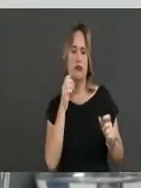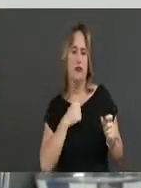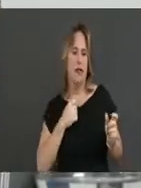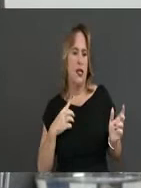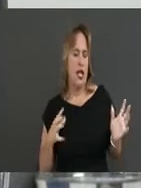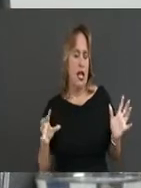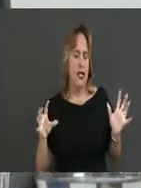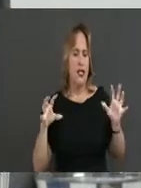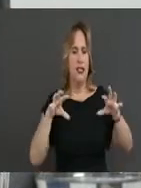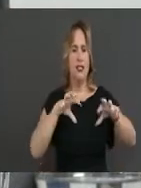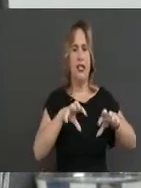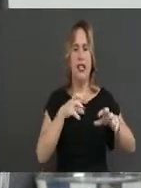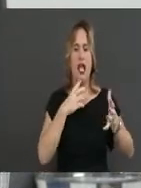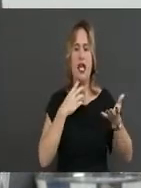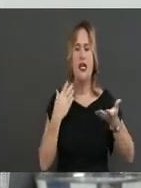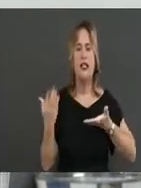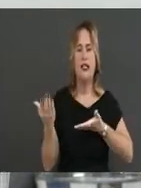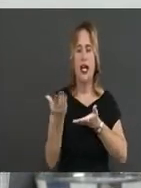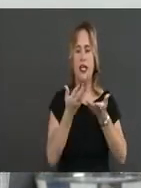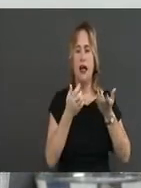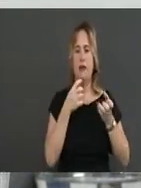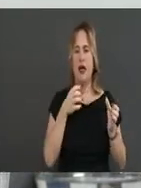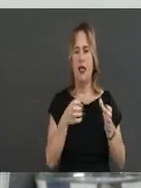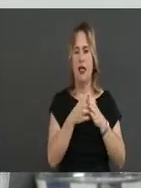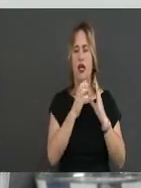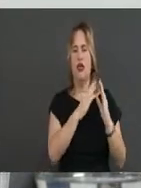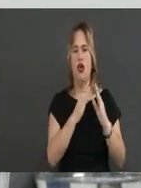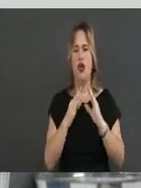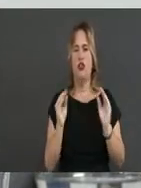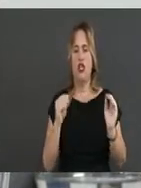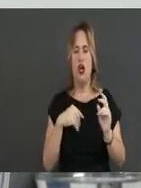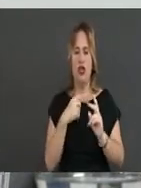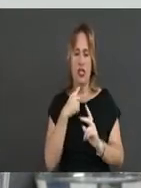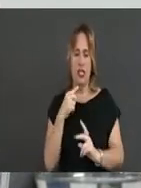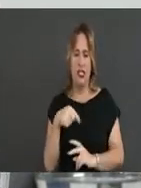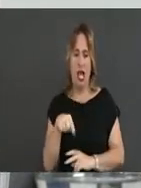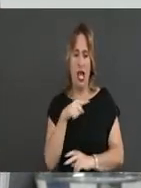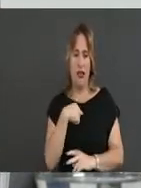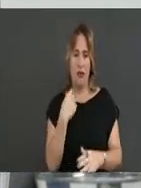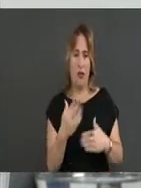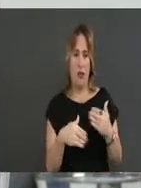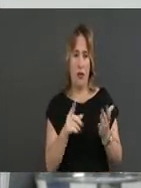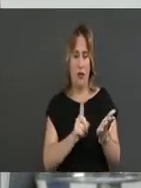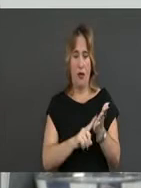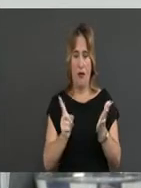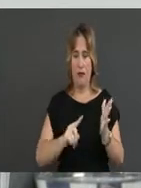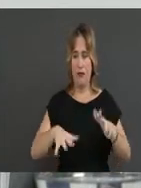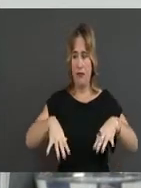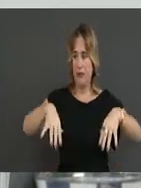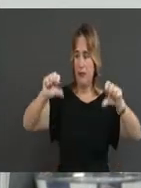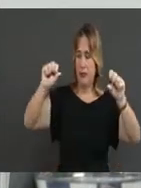quiere insertar a este intercambio en los consejos populares, que desde la afectación energética que tenemos,